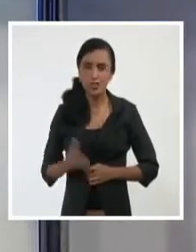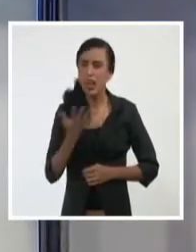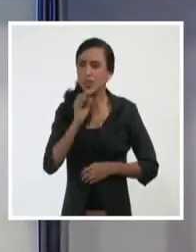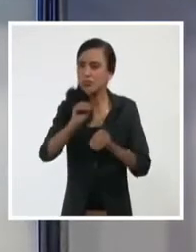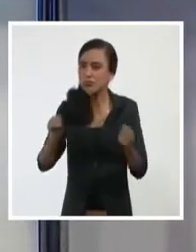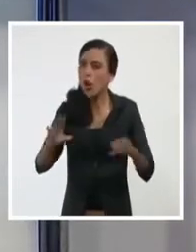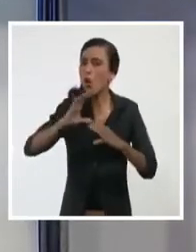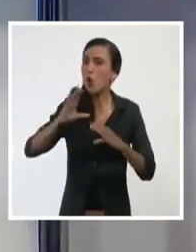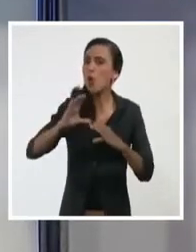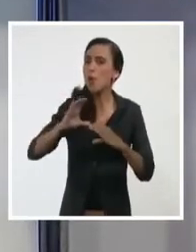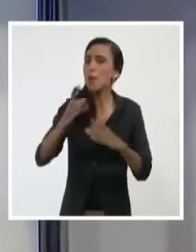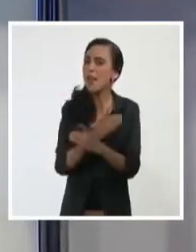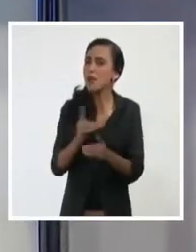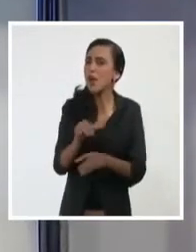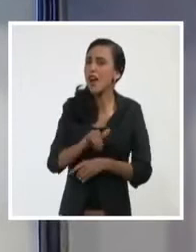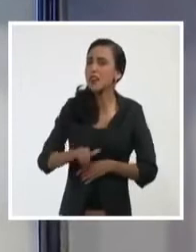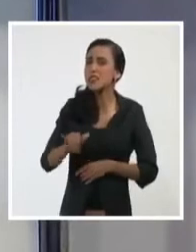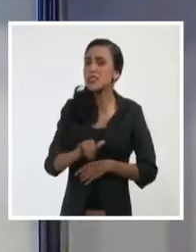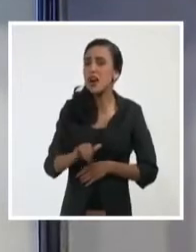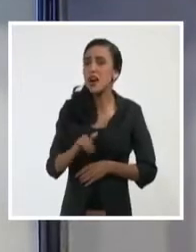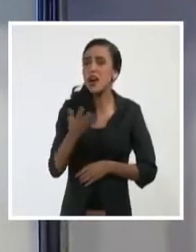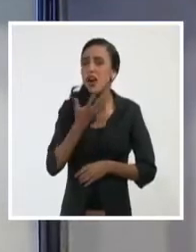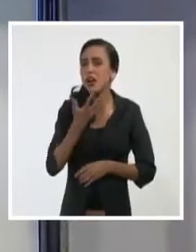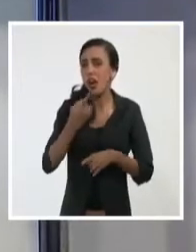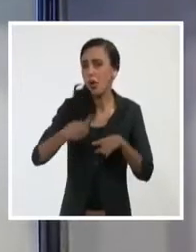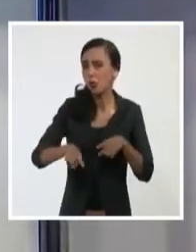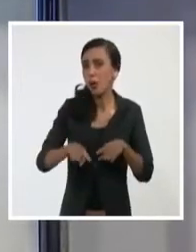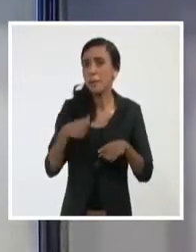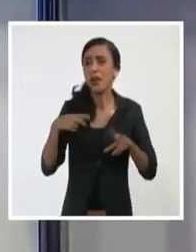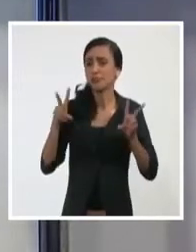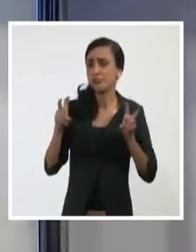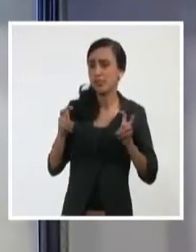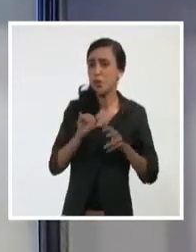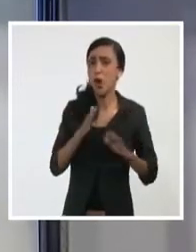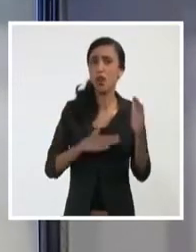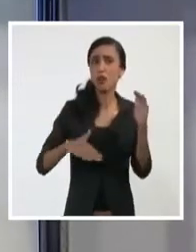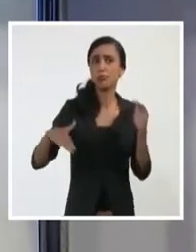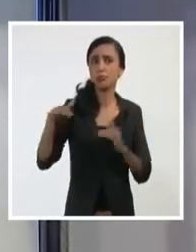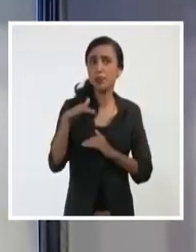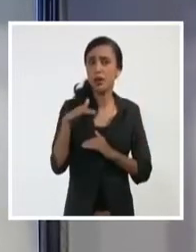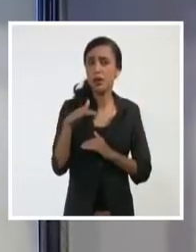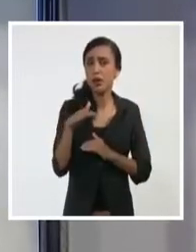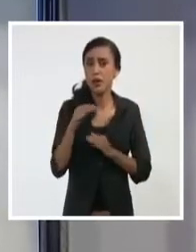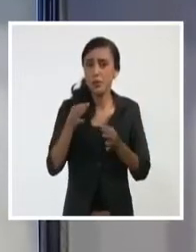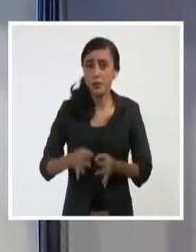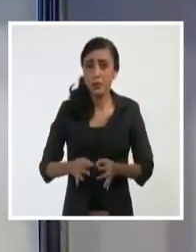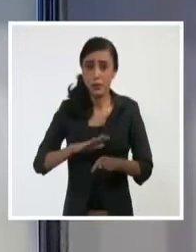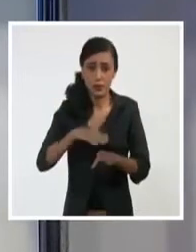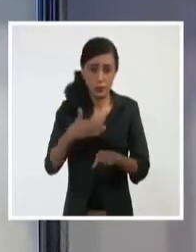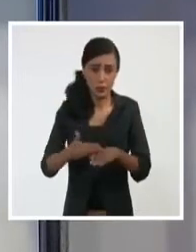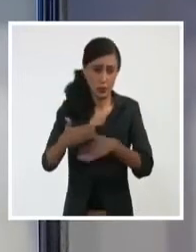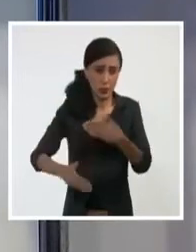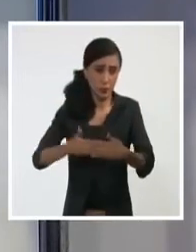esta cumbre para la democracia en su desespero imperial para aparentar supremacía mundial después del fracaso